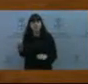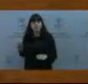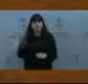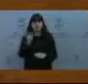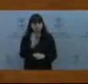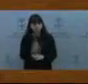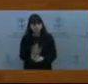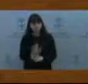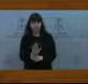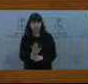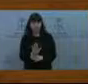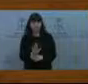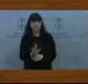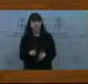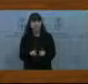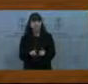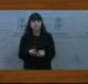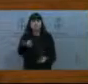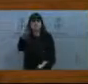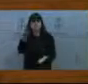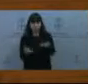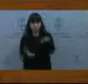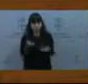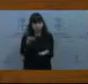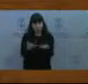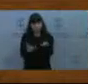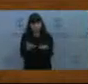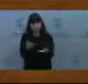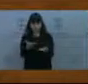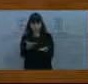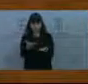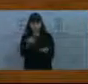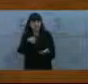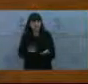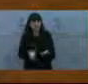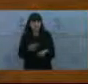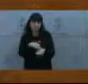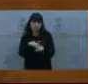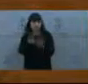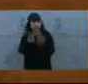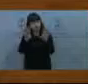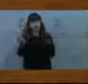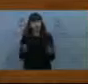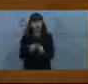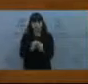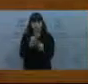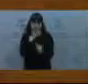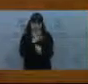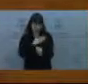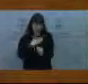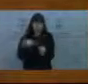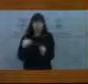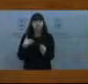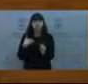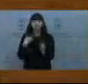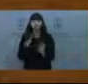ustedes así lo prefieren, a modo también de conclusión, si lo siguen prefiriendo así, pero desde luego un